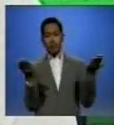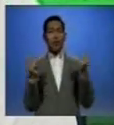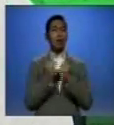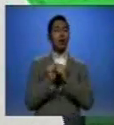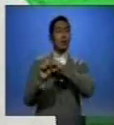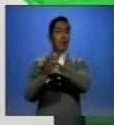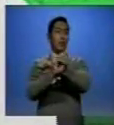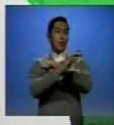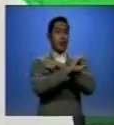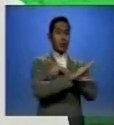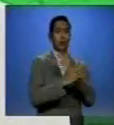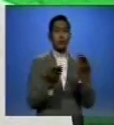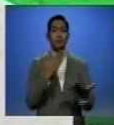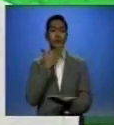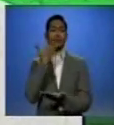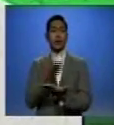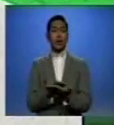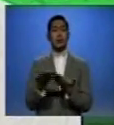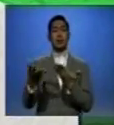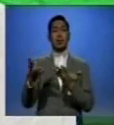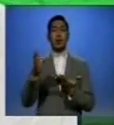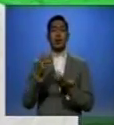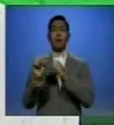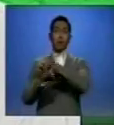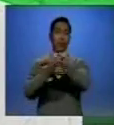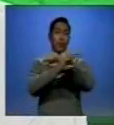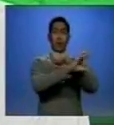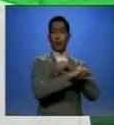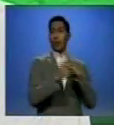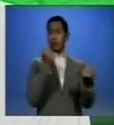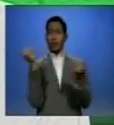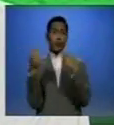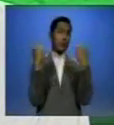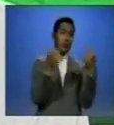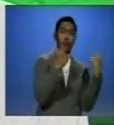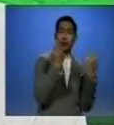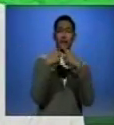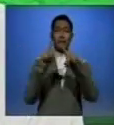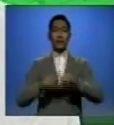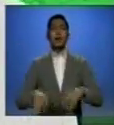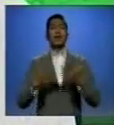y también gracias a esa promoción se conoce lo que usted acaba de decir, que Ecuador es un país único.